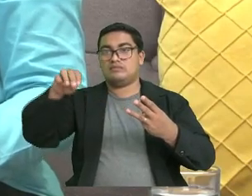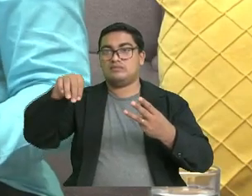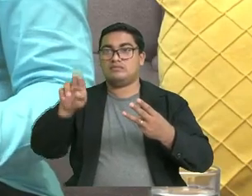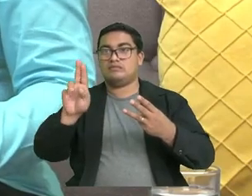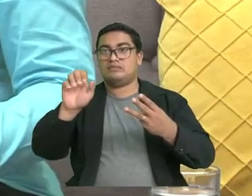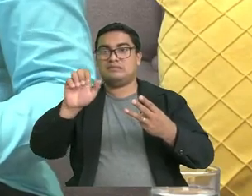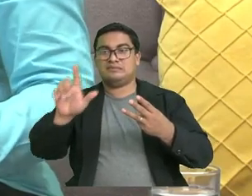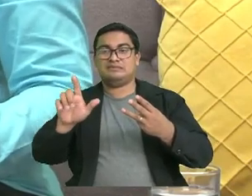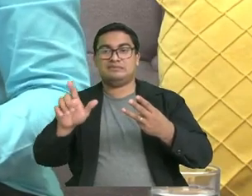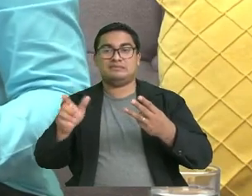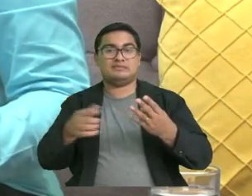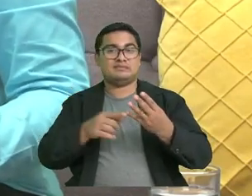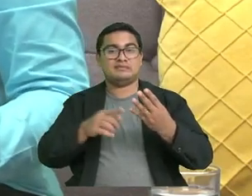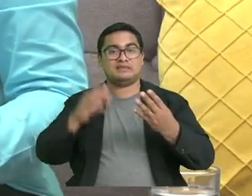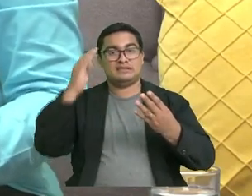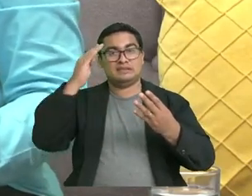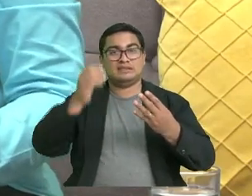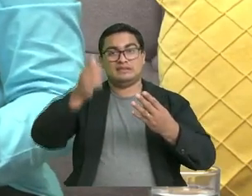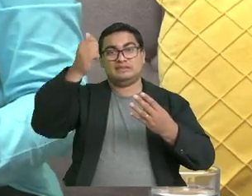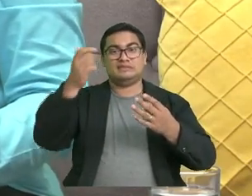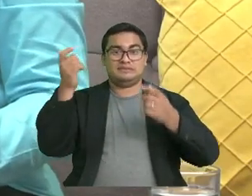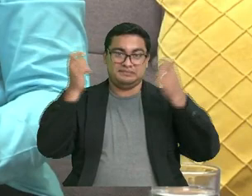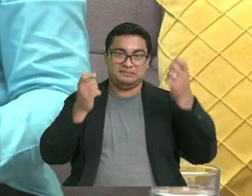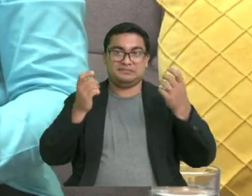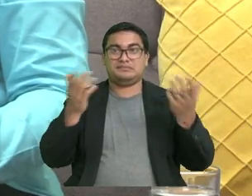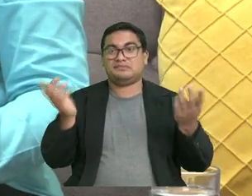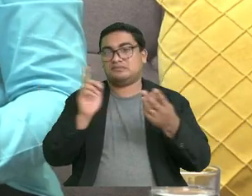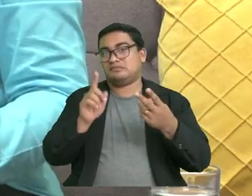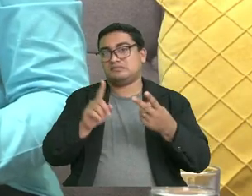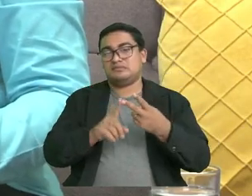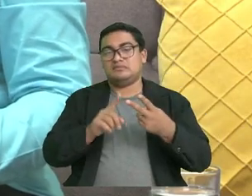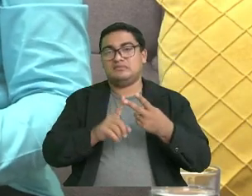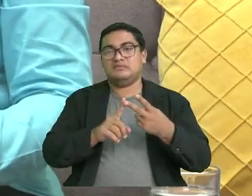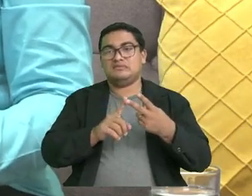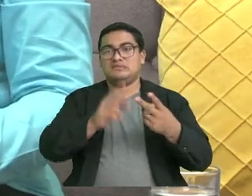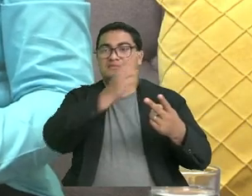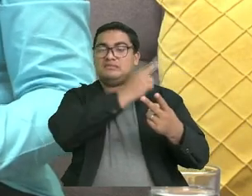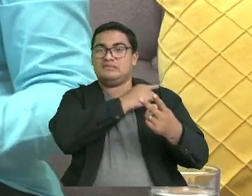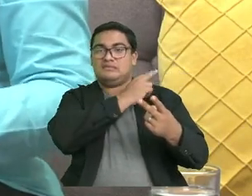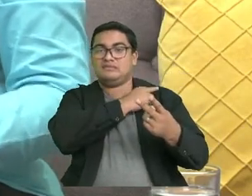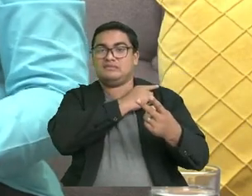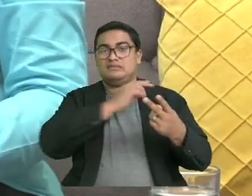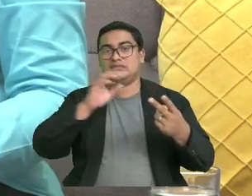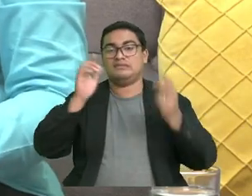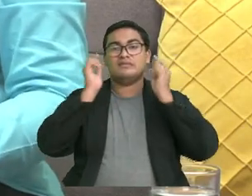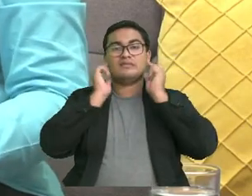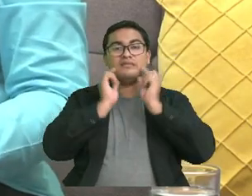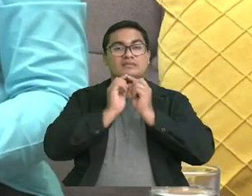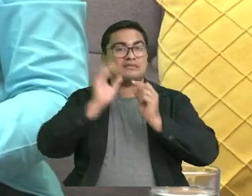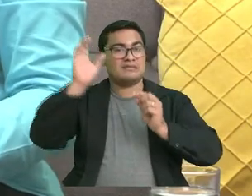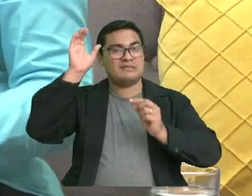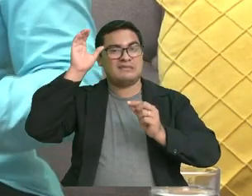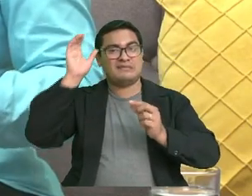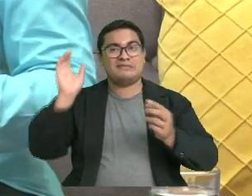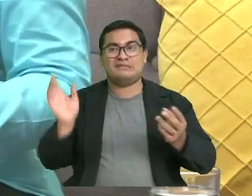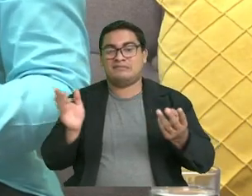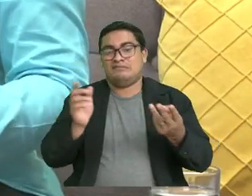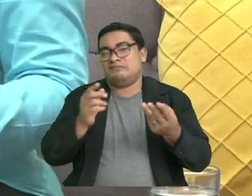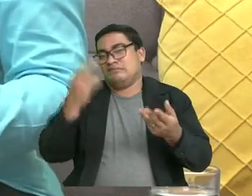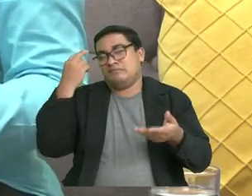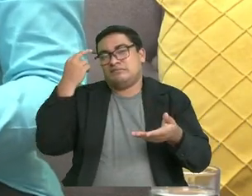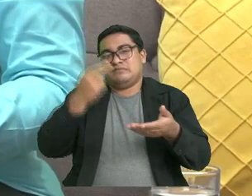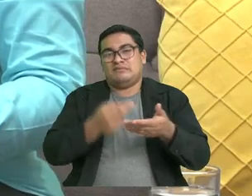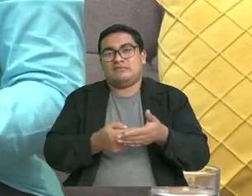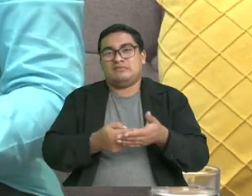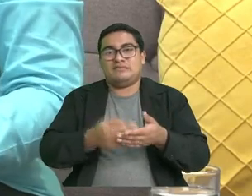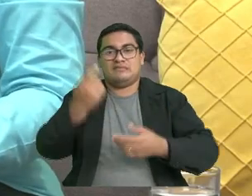con nuestro general Augusto César Sandino, nuestro comandante jefe Carlos Fonseca. ¿Cómo no